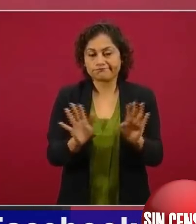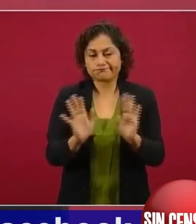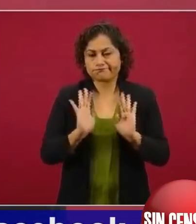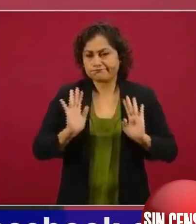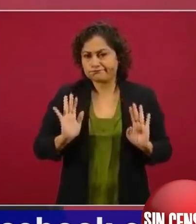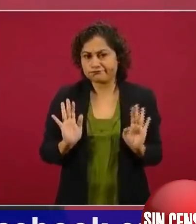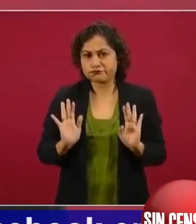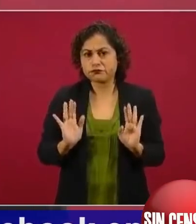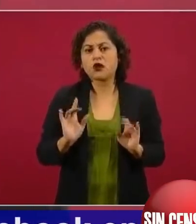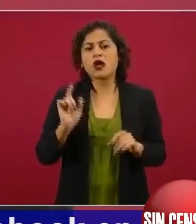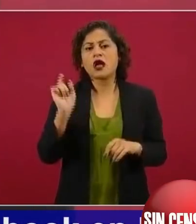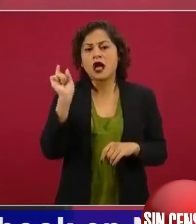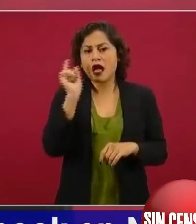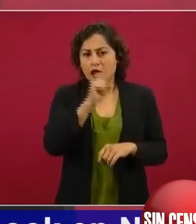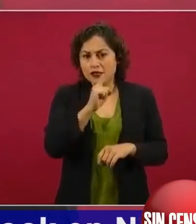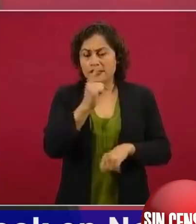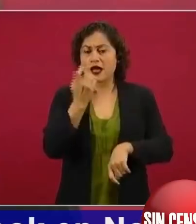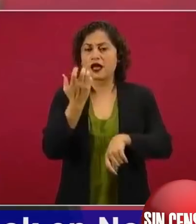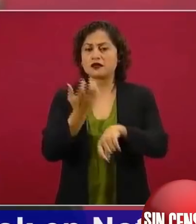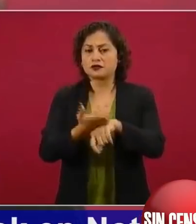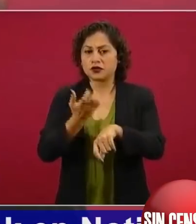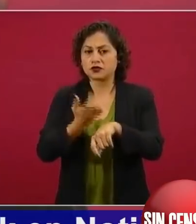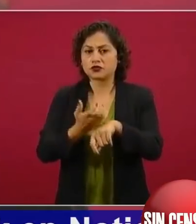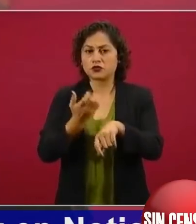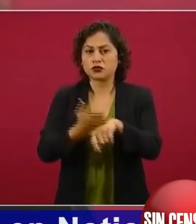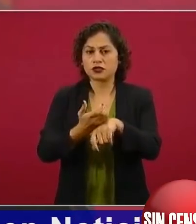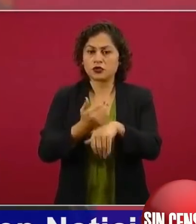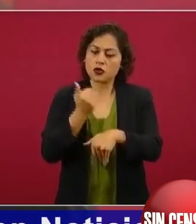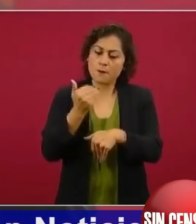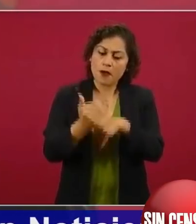Cuando termine el proceso electoral en Estados Unidos,